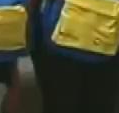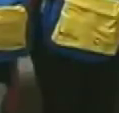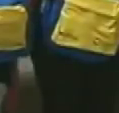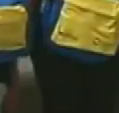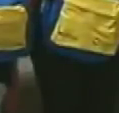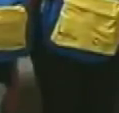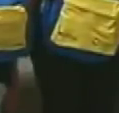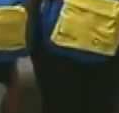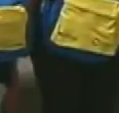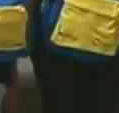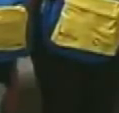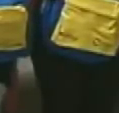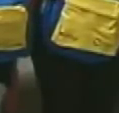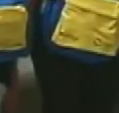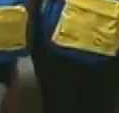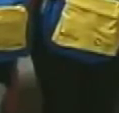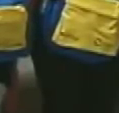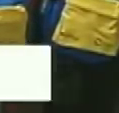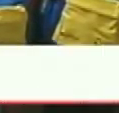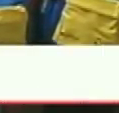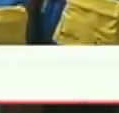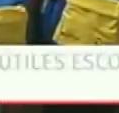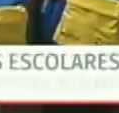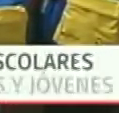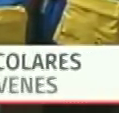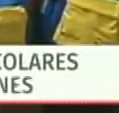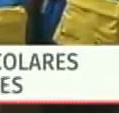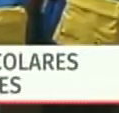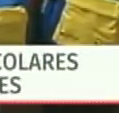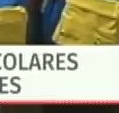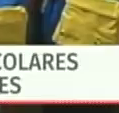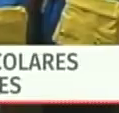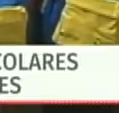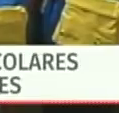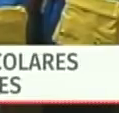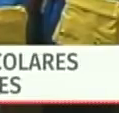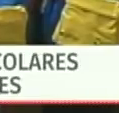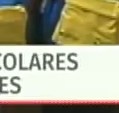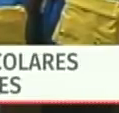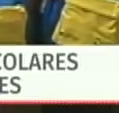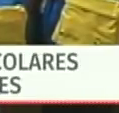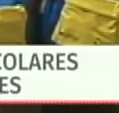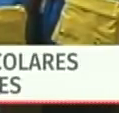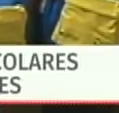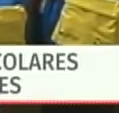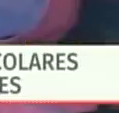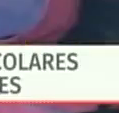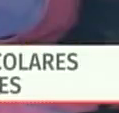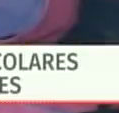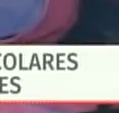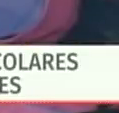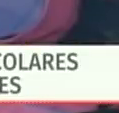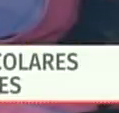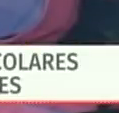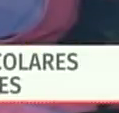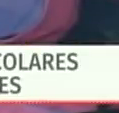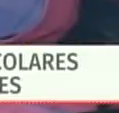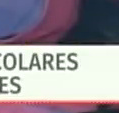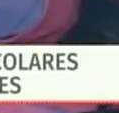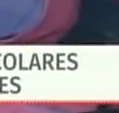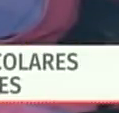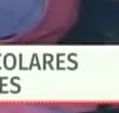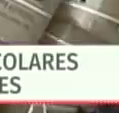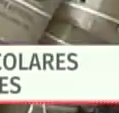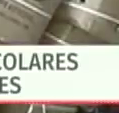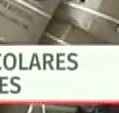Los niños de Miranda, los niños y niñas de Guaycaipuro, le mandamos muchísimas gracias por este extraordinario esfuerzo que solo en Revolución lo